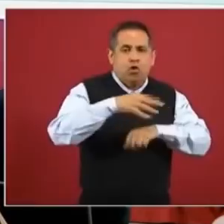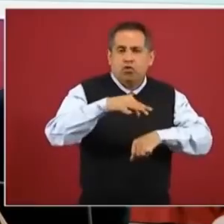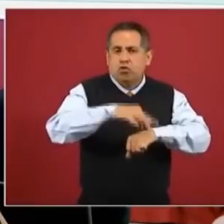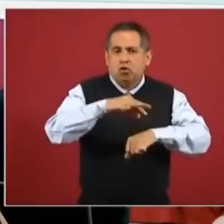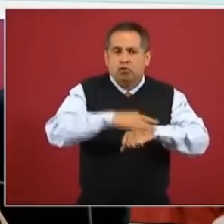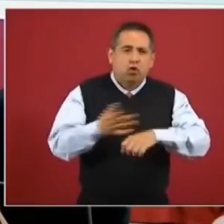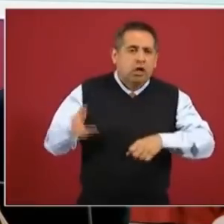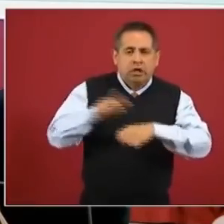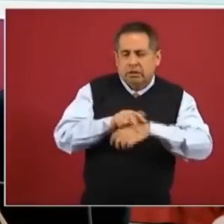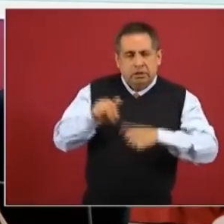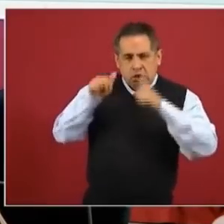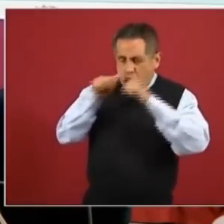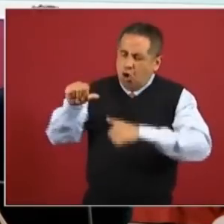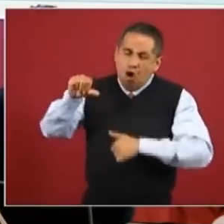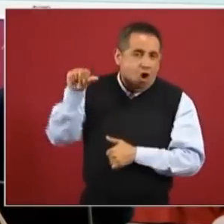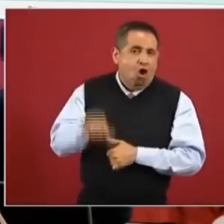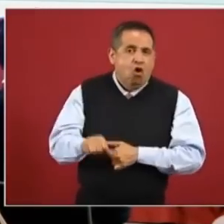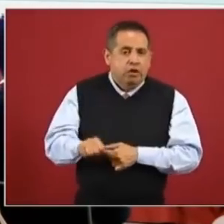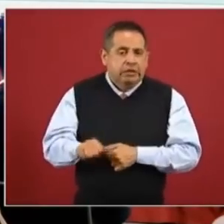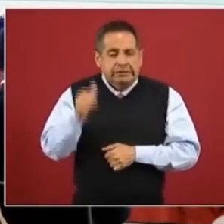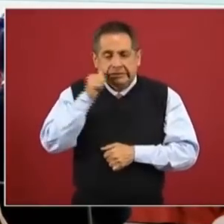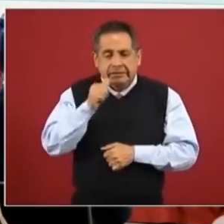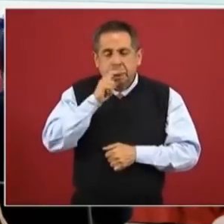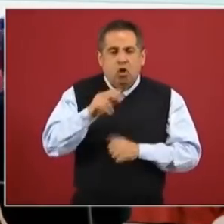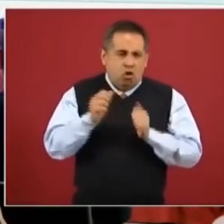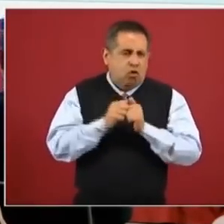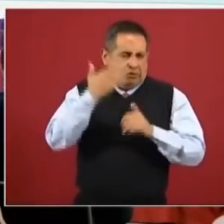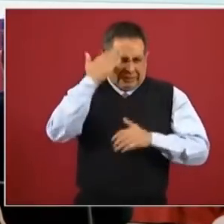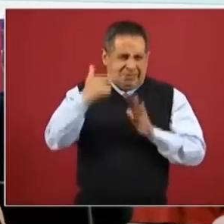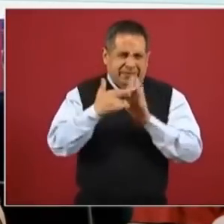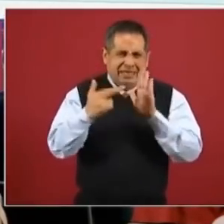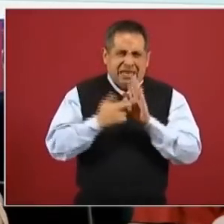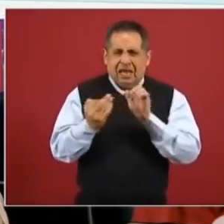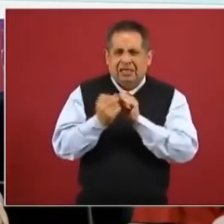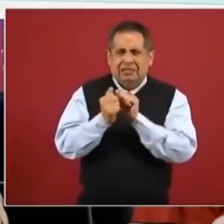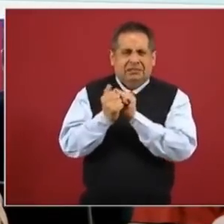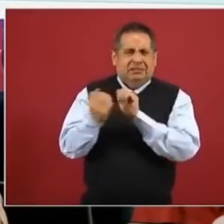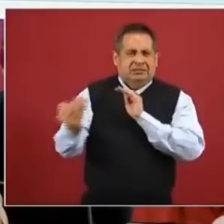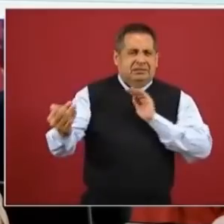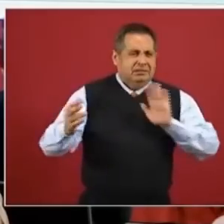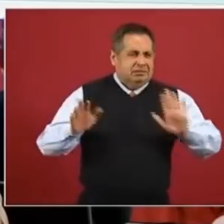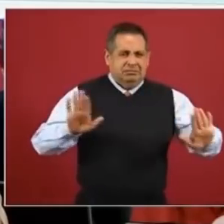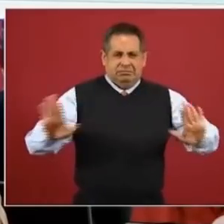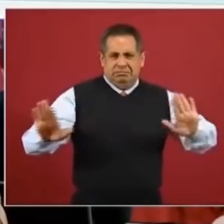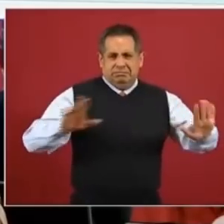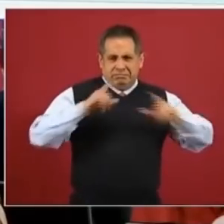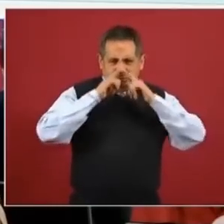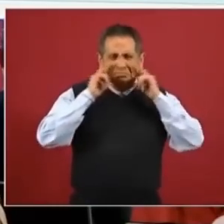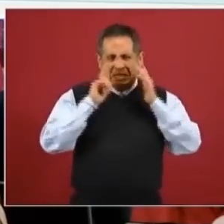solicitar atención médica, siempre guardando mis medidas de sana distancia.